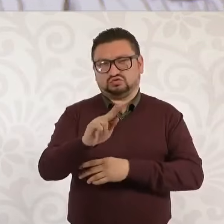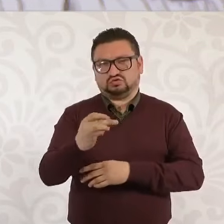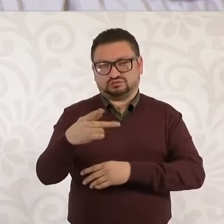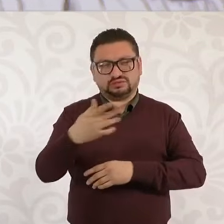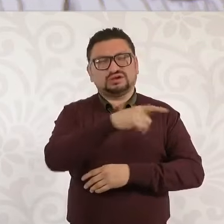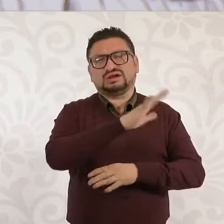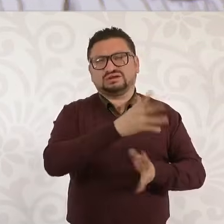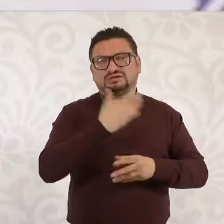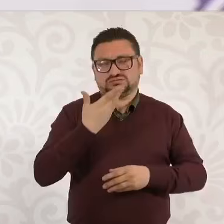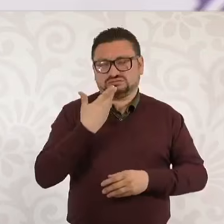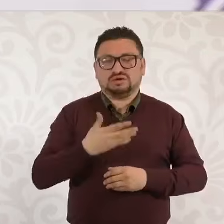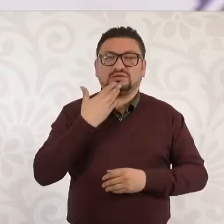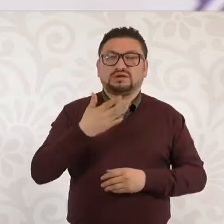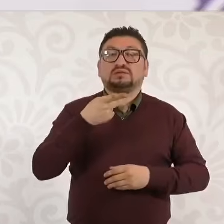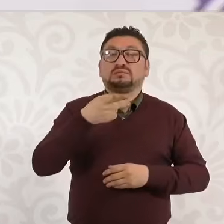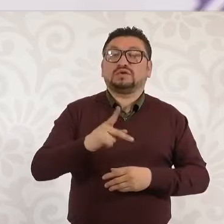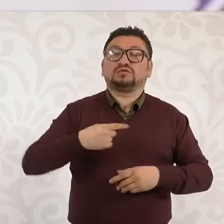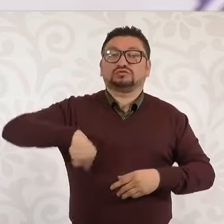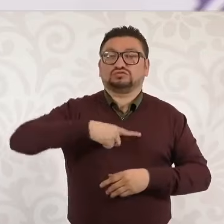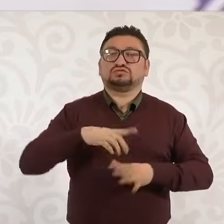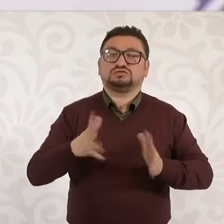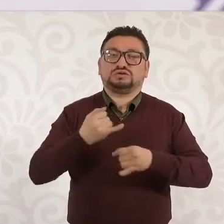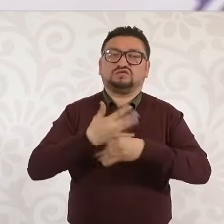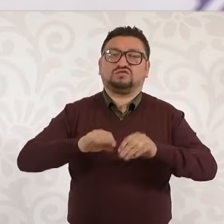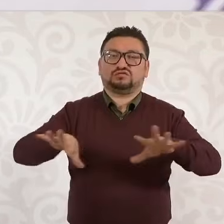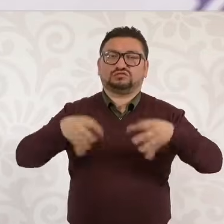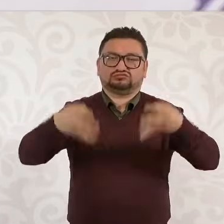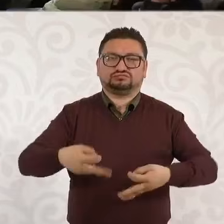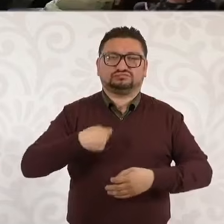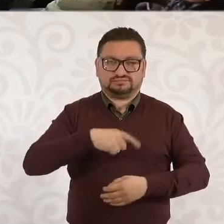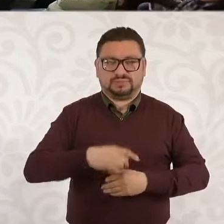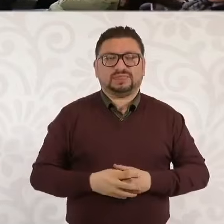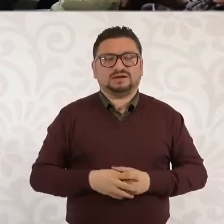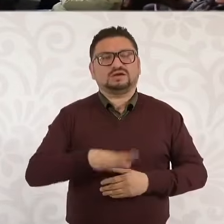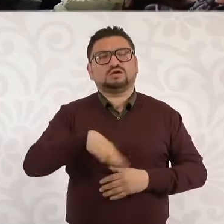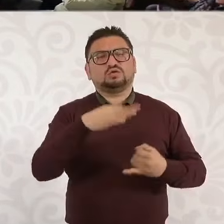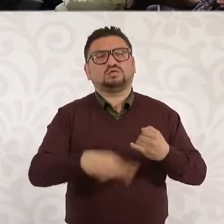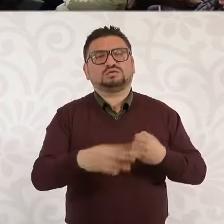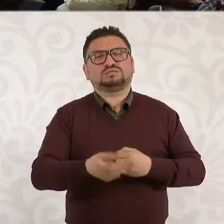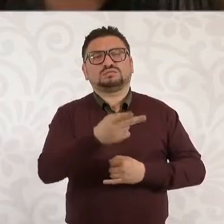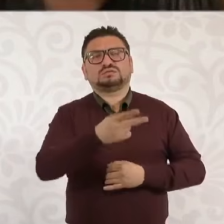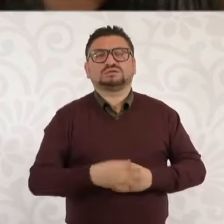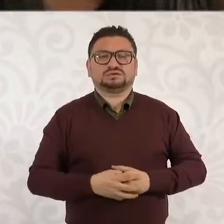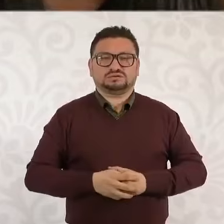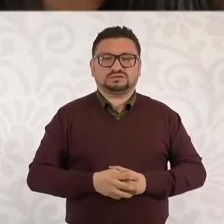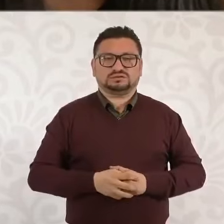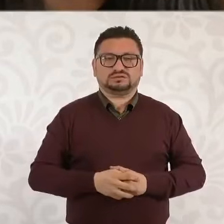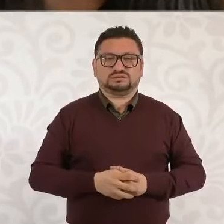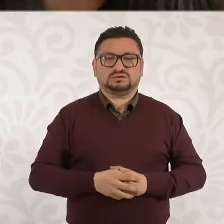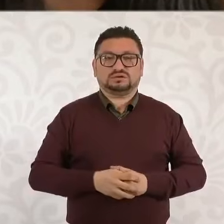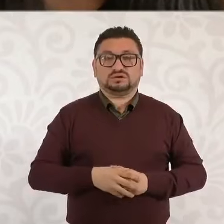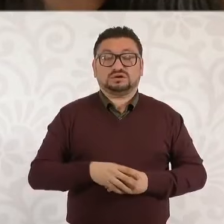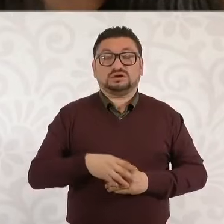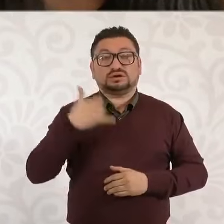Pero la información que hemos dado pues es la correcta. No, y ya por último, mi parte, ¿no tiene planeada alguna llamada